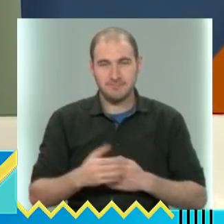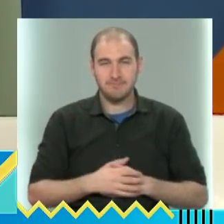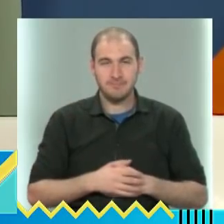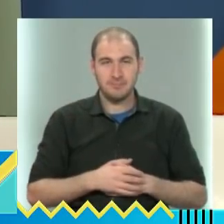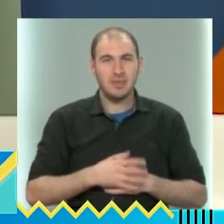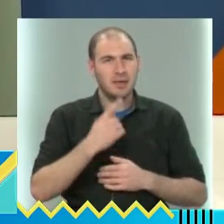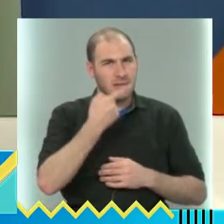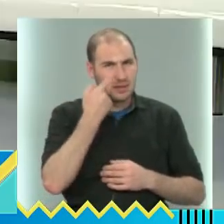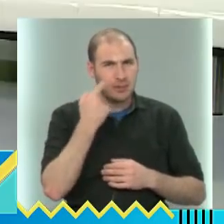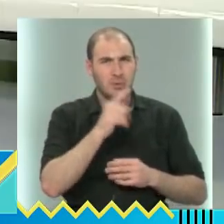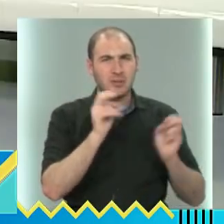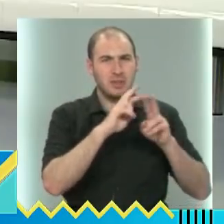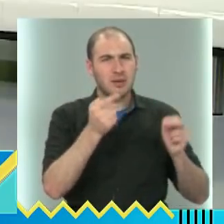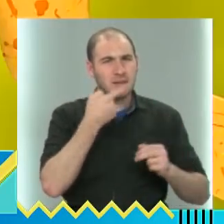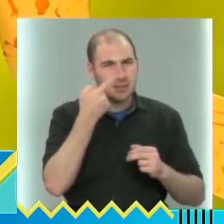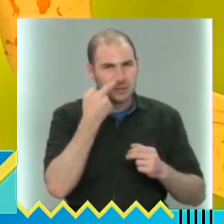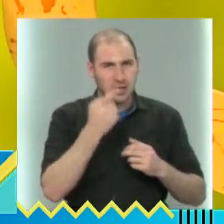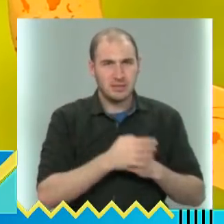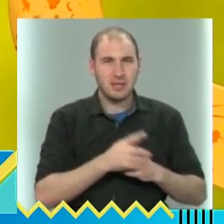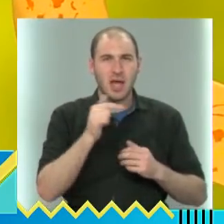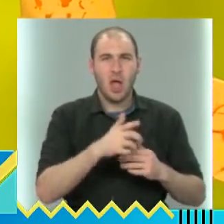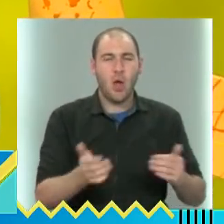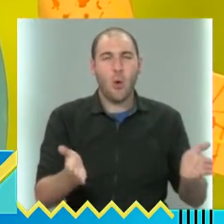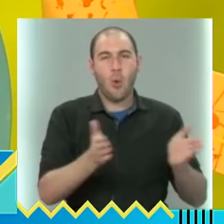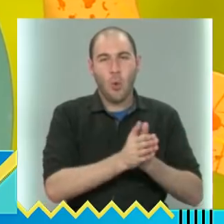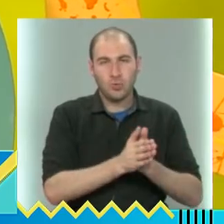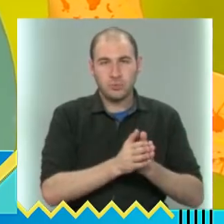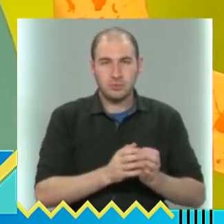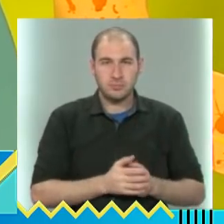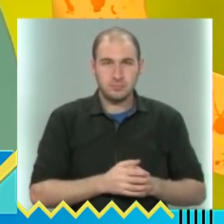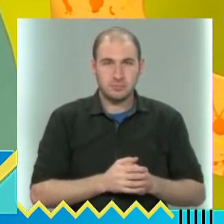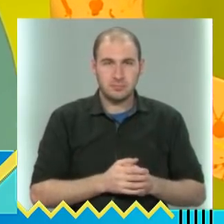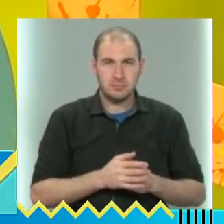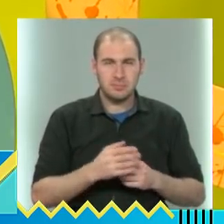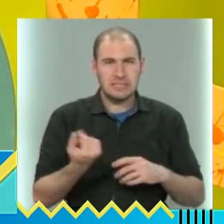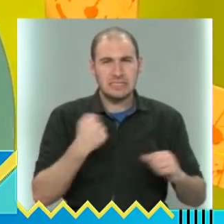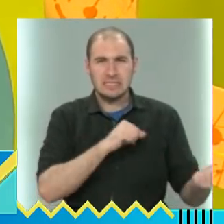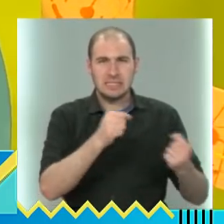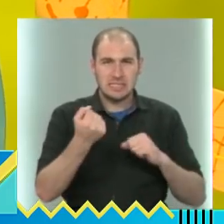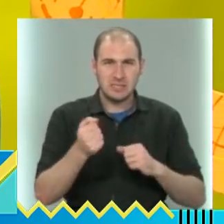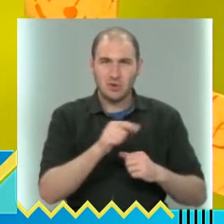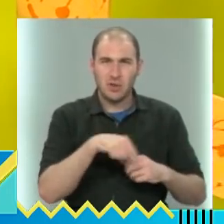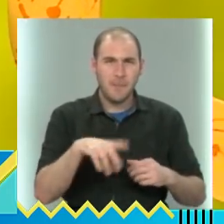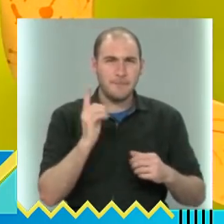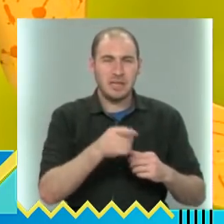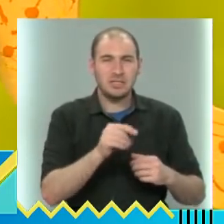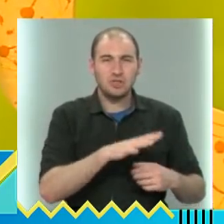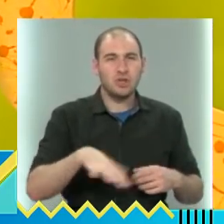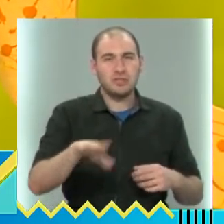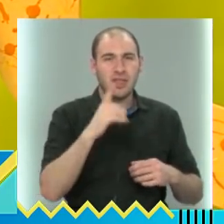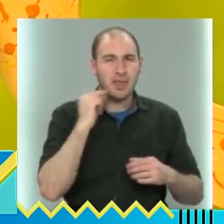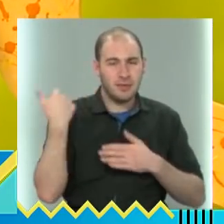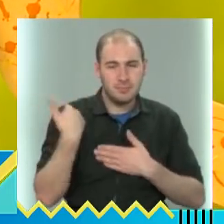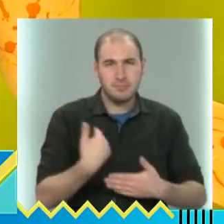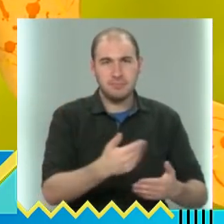Ahí interesante, sacaste un tema muy interesante, ¿no? Y que viene de la mano de un poco del estrés enorme al cual hemos sometido a la sociedad en estos